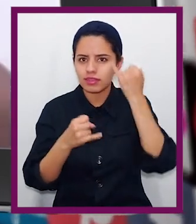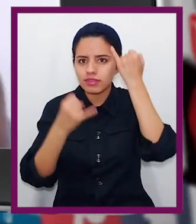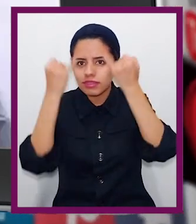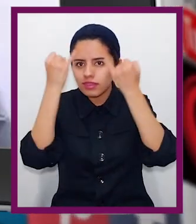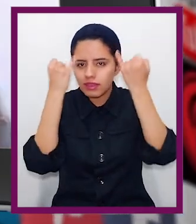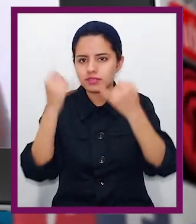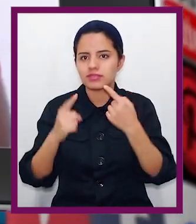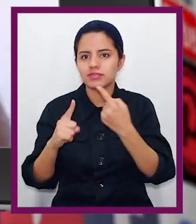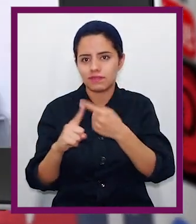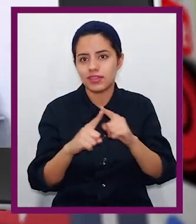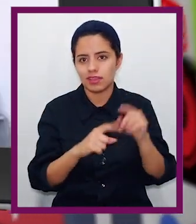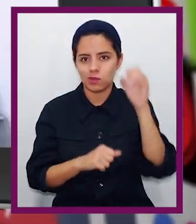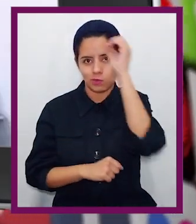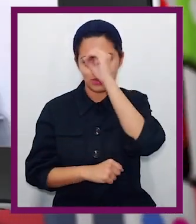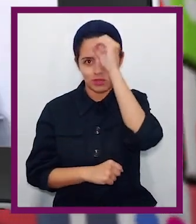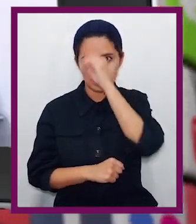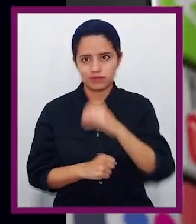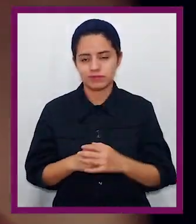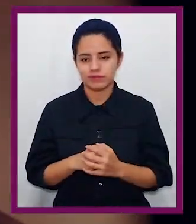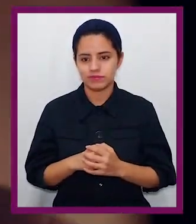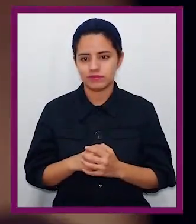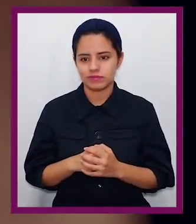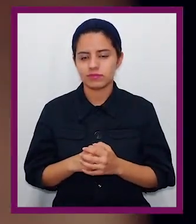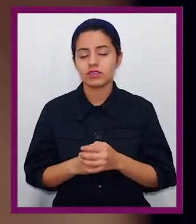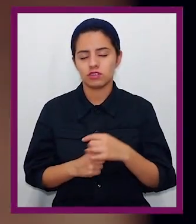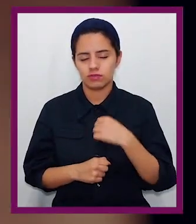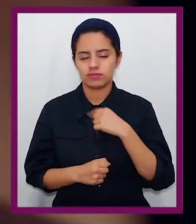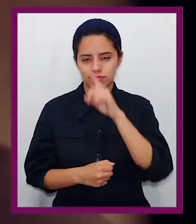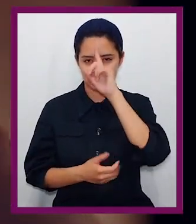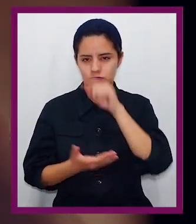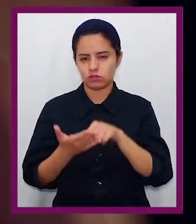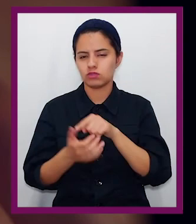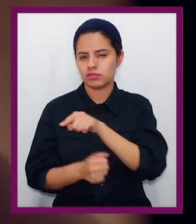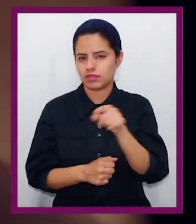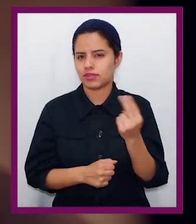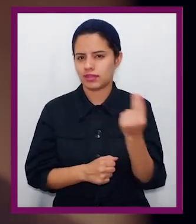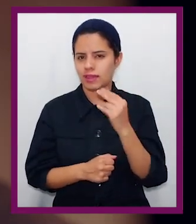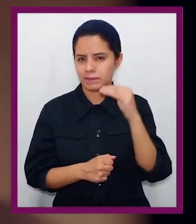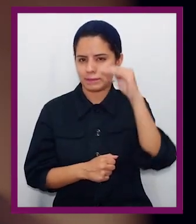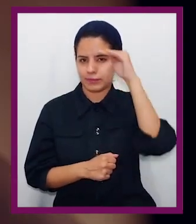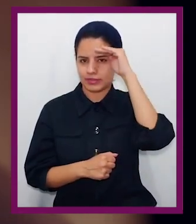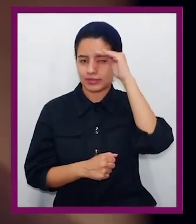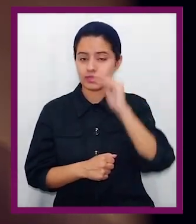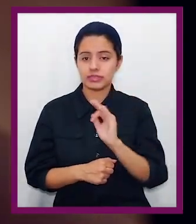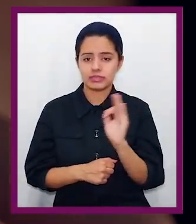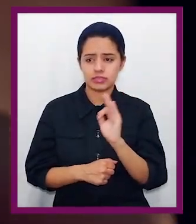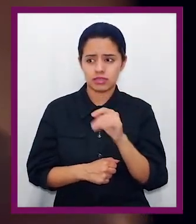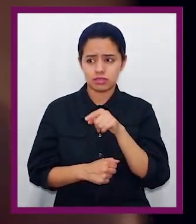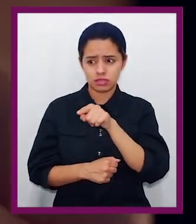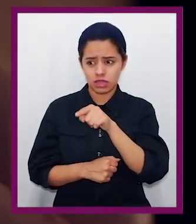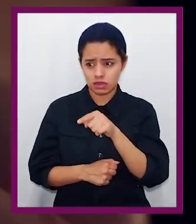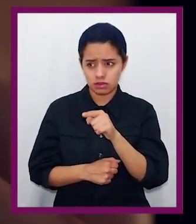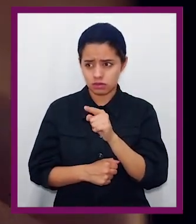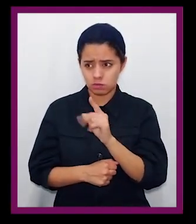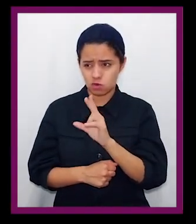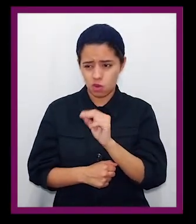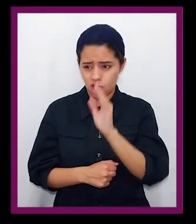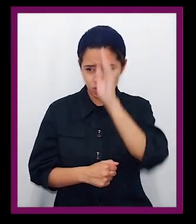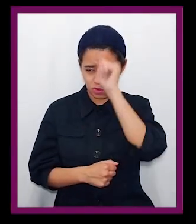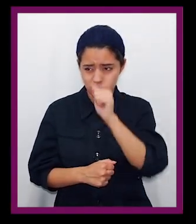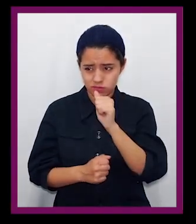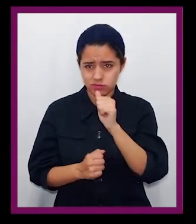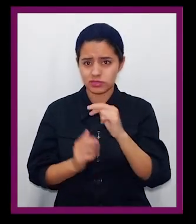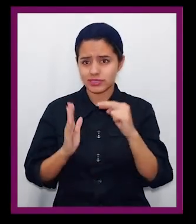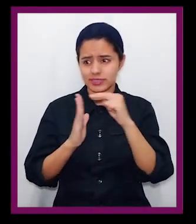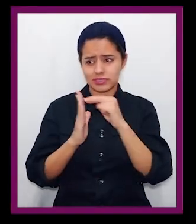diferentes ideas y diferentes opiniones. Creo que deberíamos de plantearnos una alternativa si no estamos de acuerdo con las restricciones de las